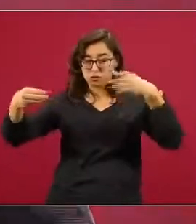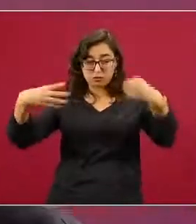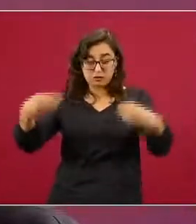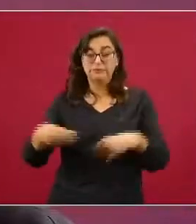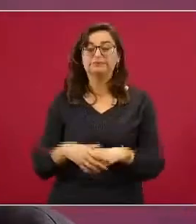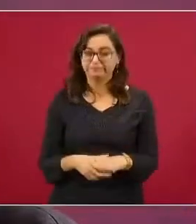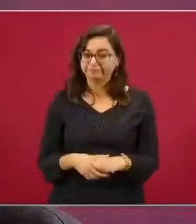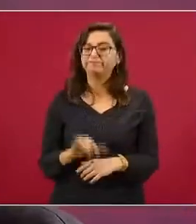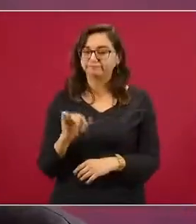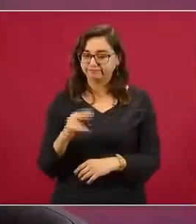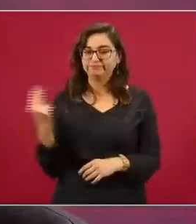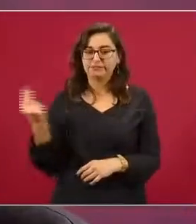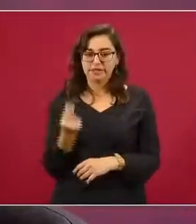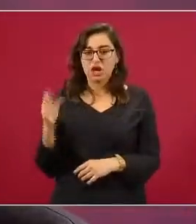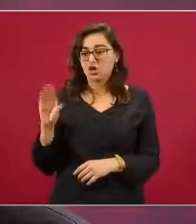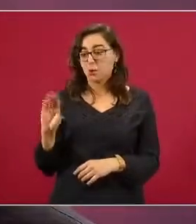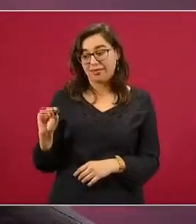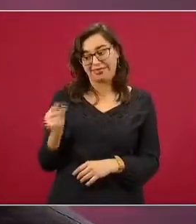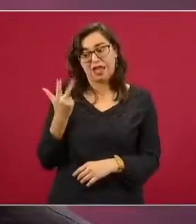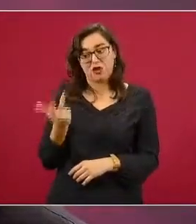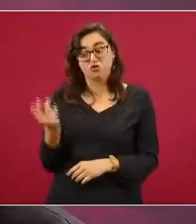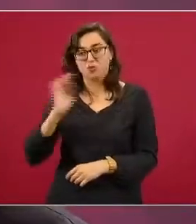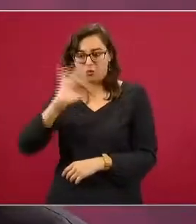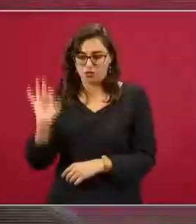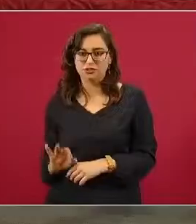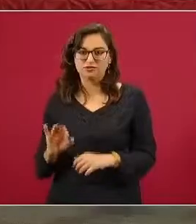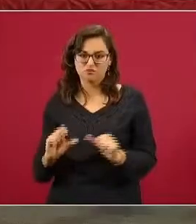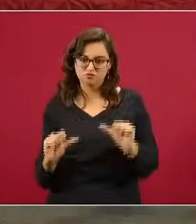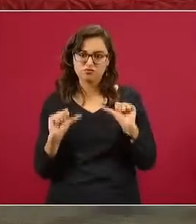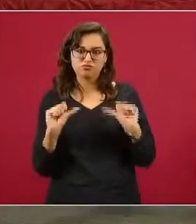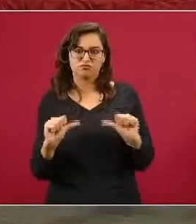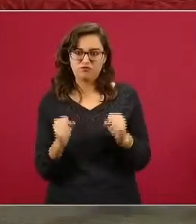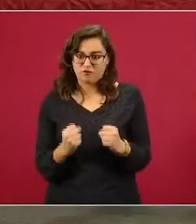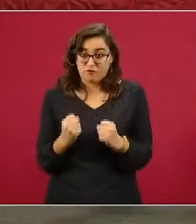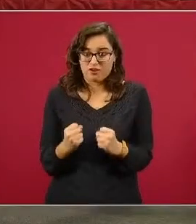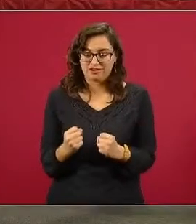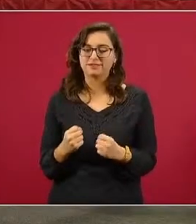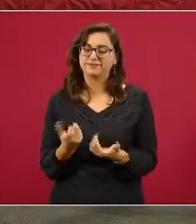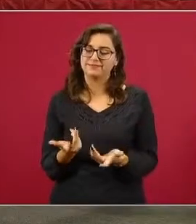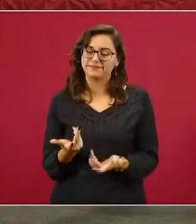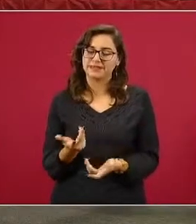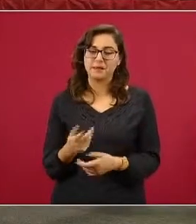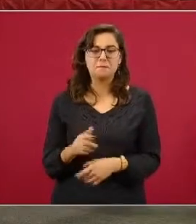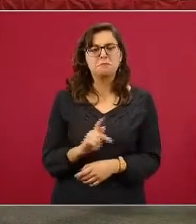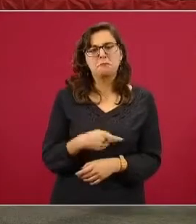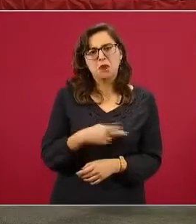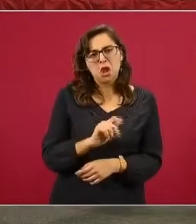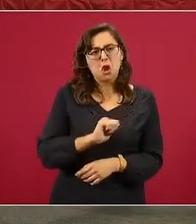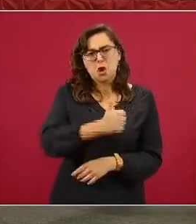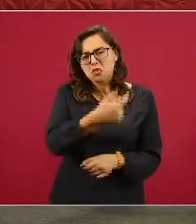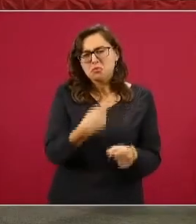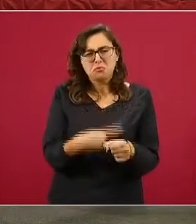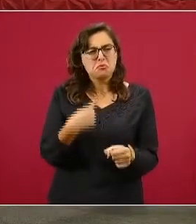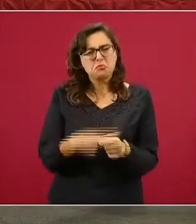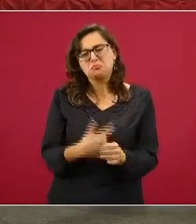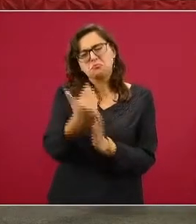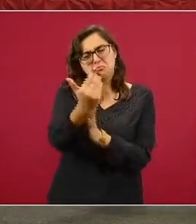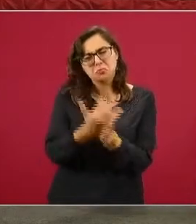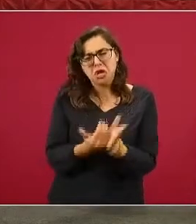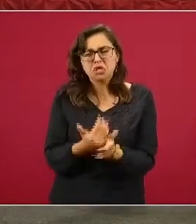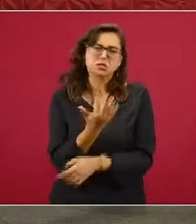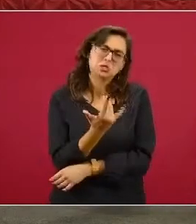requiere arriba del 98% de inmunidad. pero otras enfermedades se requiere